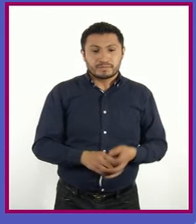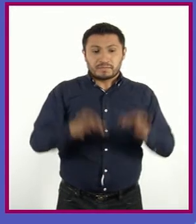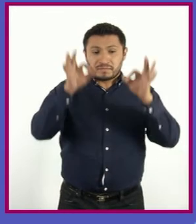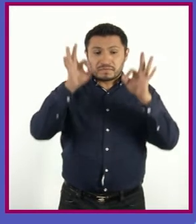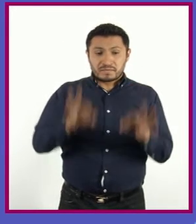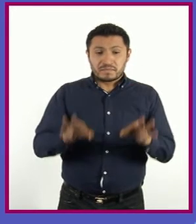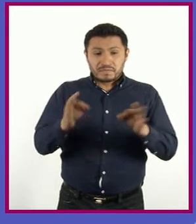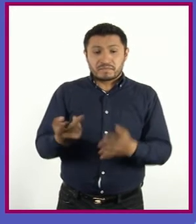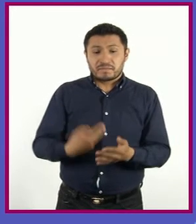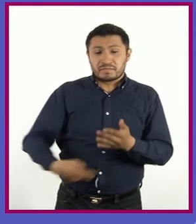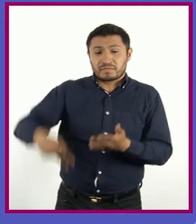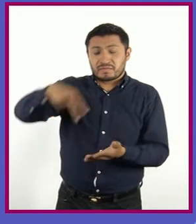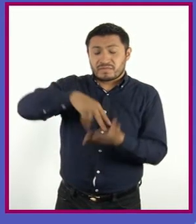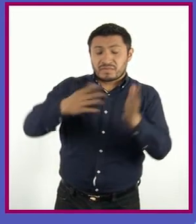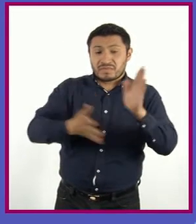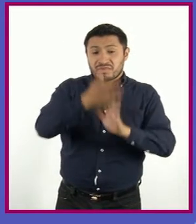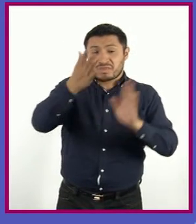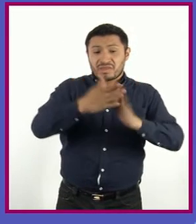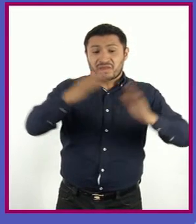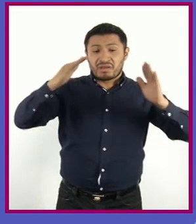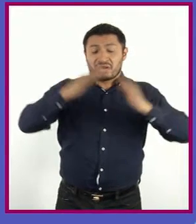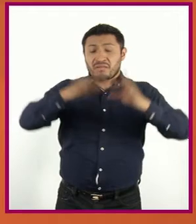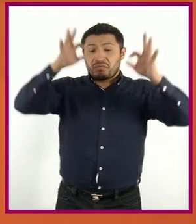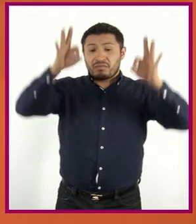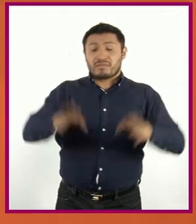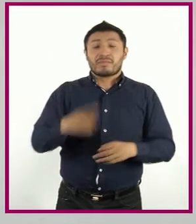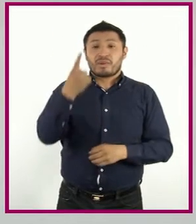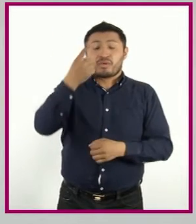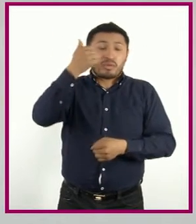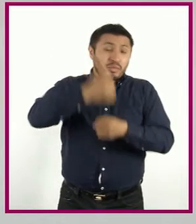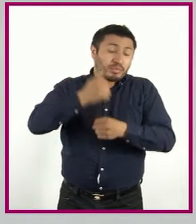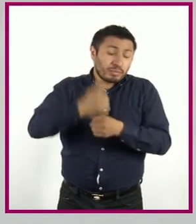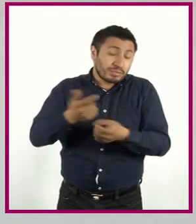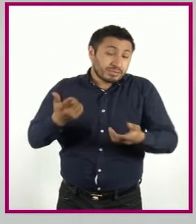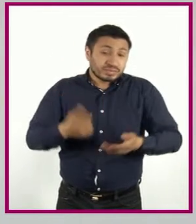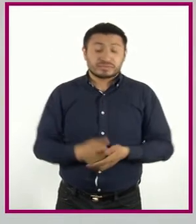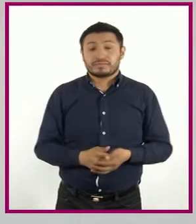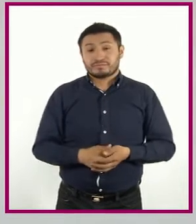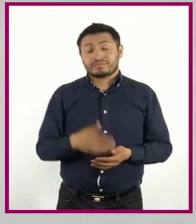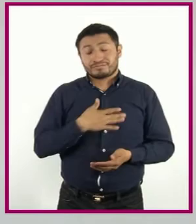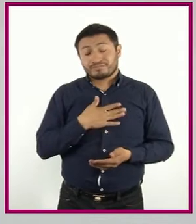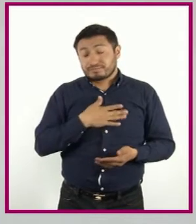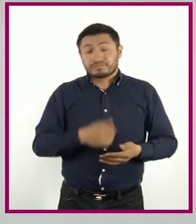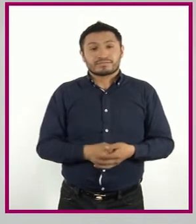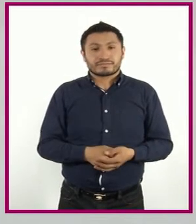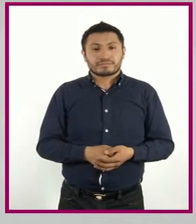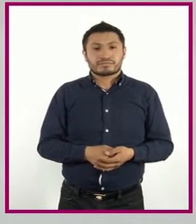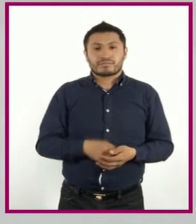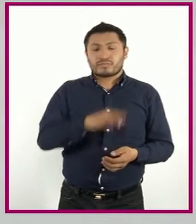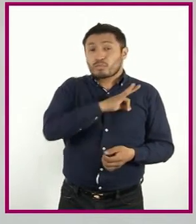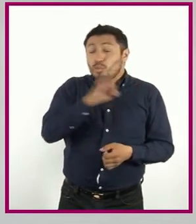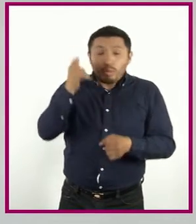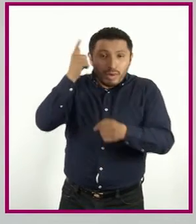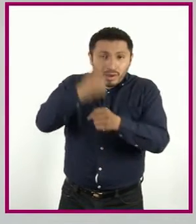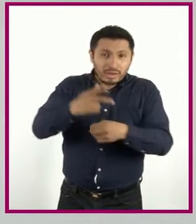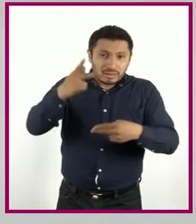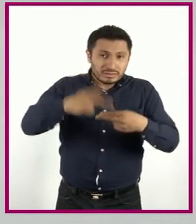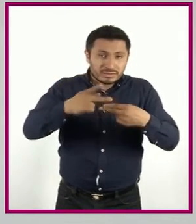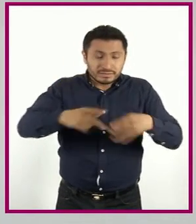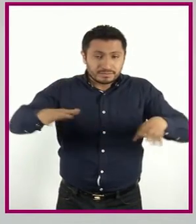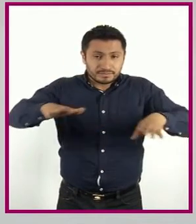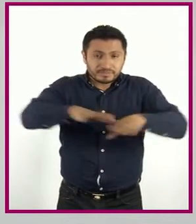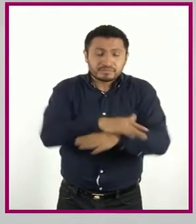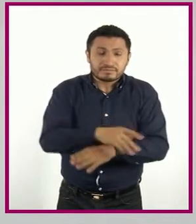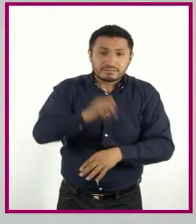señoriales. Uno de ellos era mi abuelo. Enrique, ¿puedes localizar pronombres que sustituyen